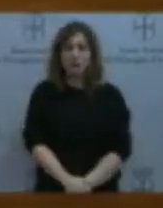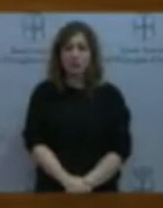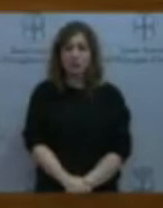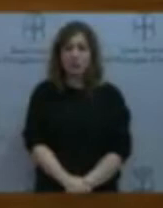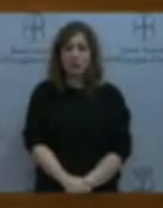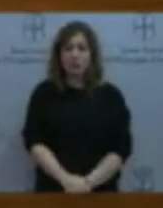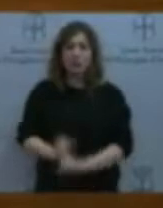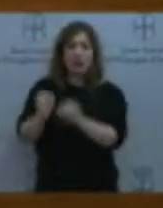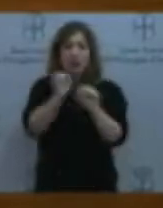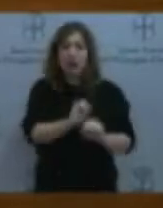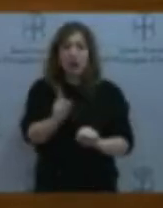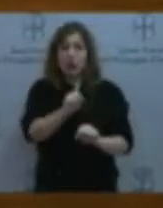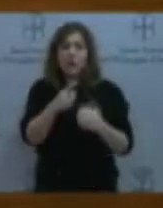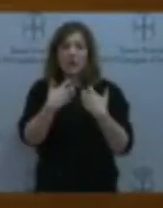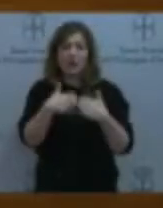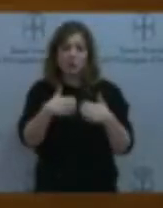No defendieron la industria.